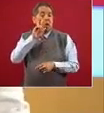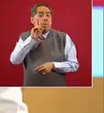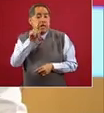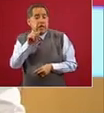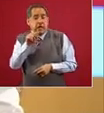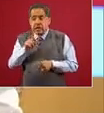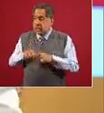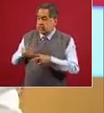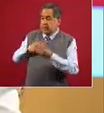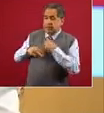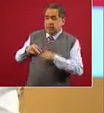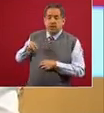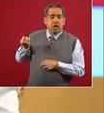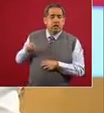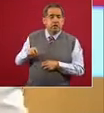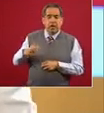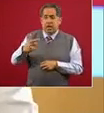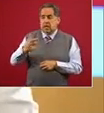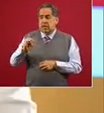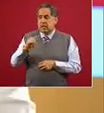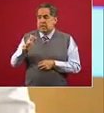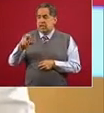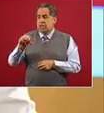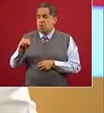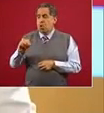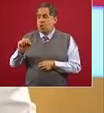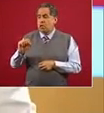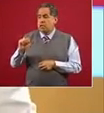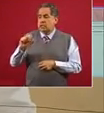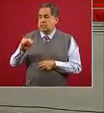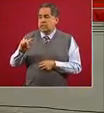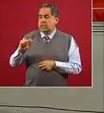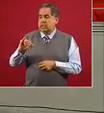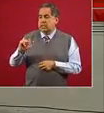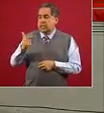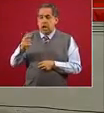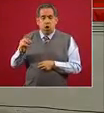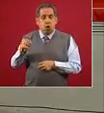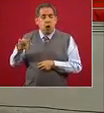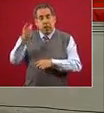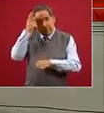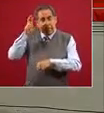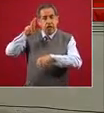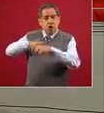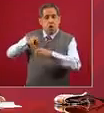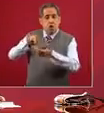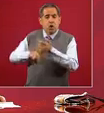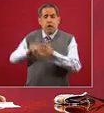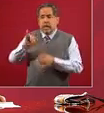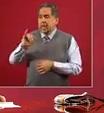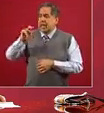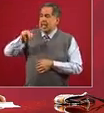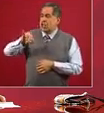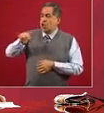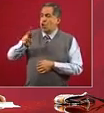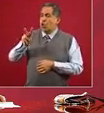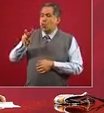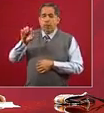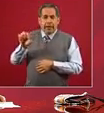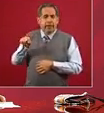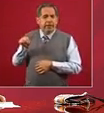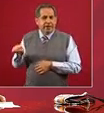a acompañar Guillermo Santiago, que es el director del INJUVE,